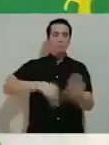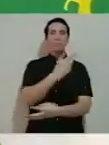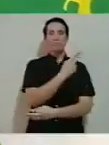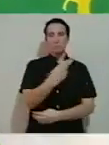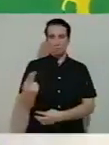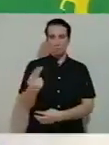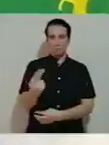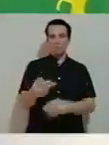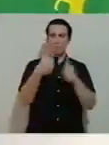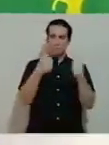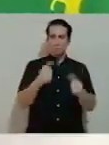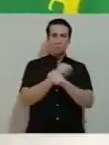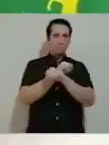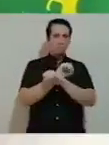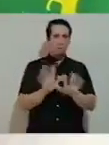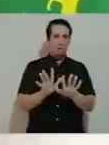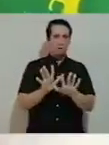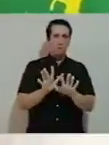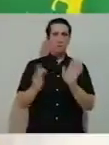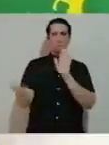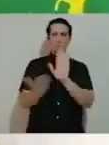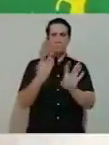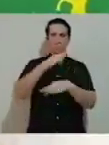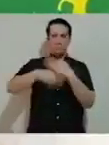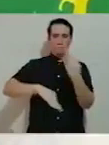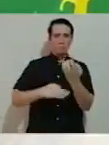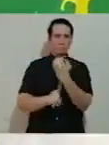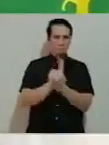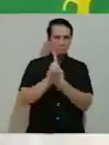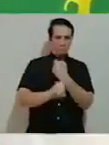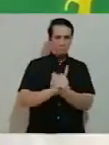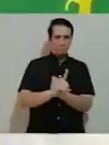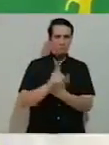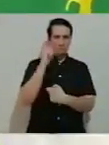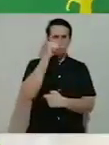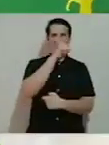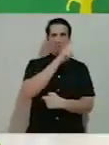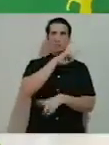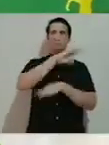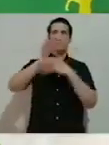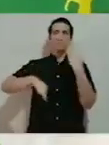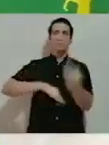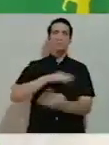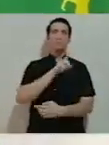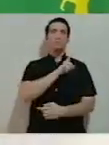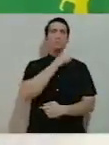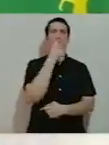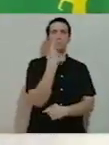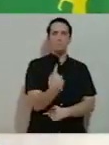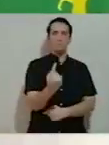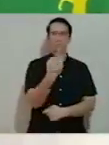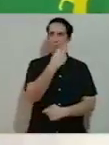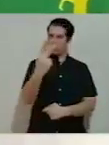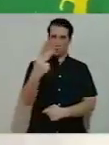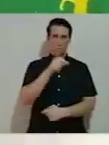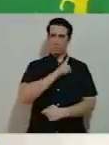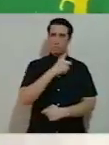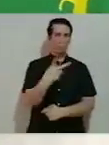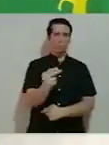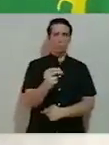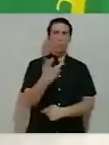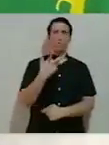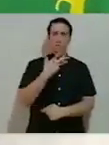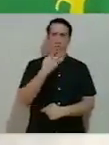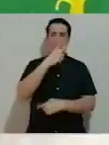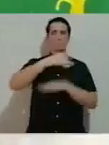con todos ustedes y que quede muy claro que ante toda esta contingencia y ante esta adversidad, todos somos uno solo. Ustedes no están